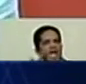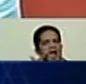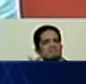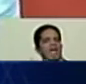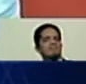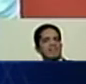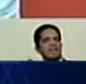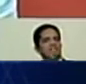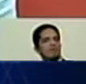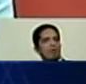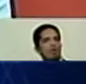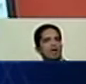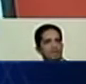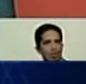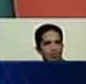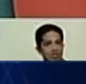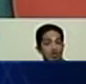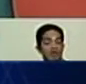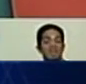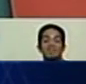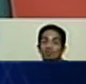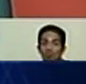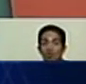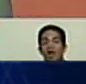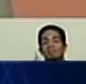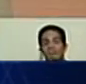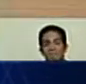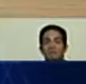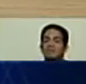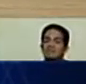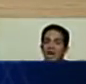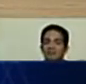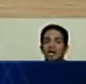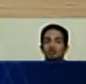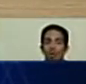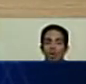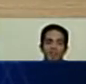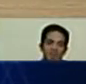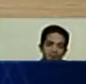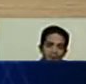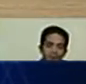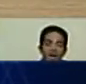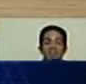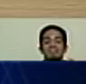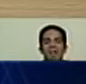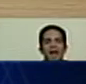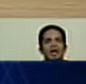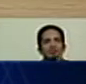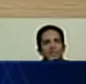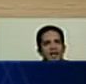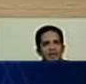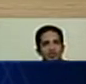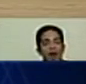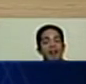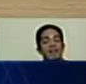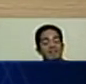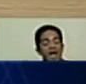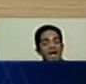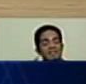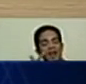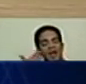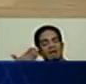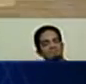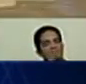es un grupo criminal porque violenta toda la normativa del derecho internacional, violenta la Carta de las Naciones Unidas que impone